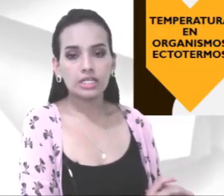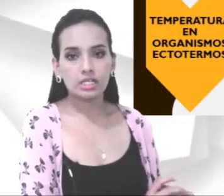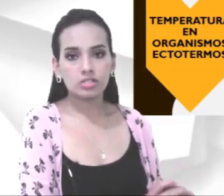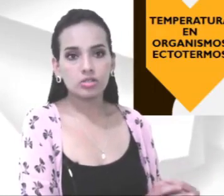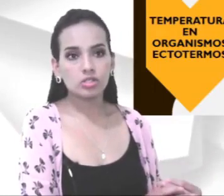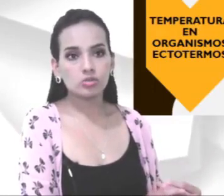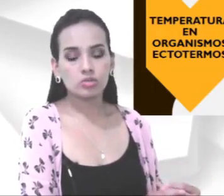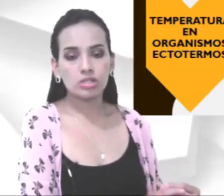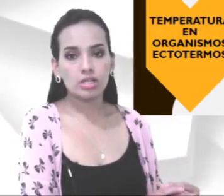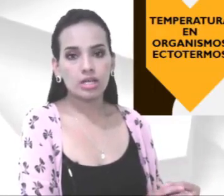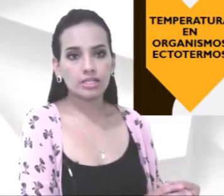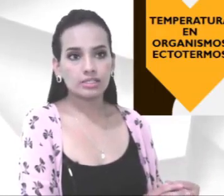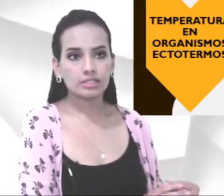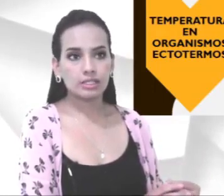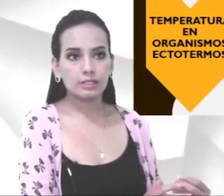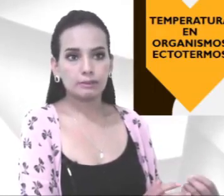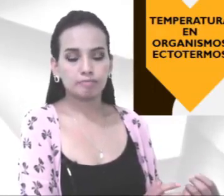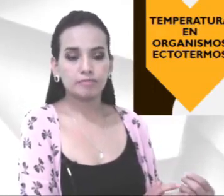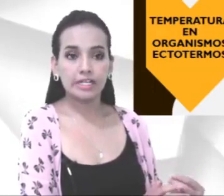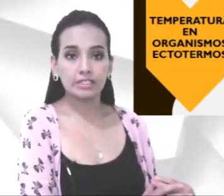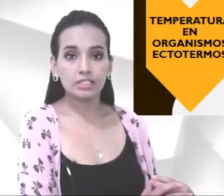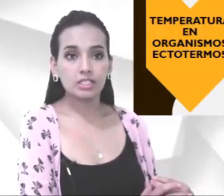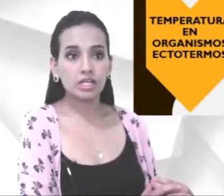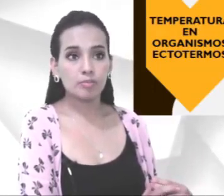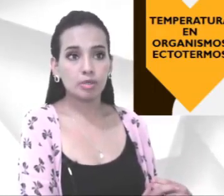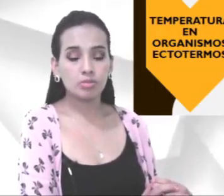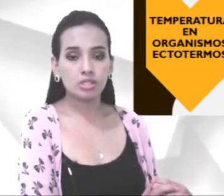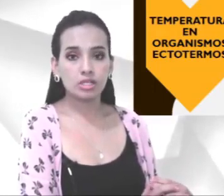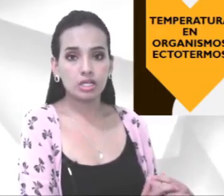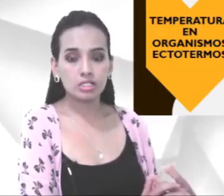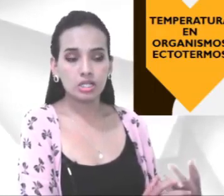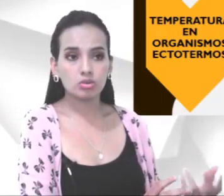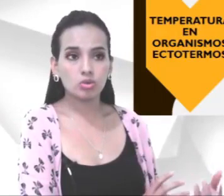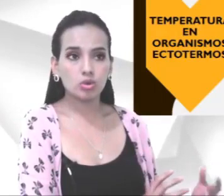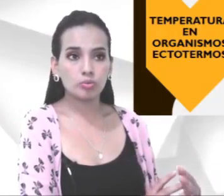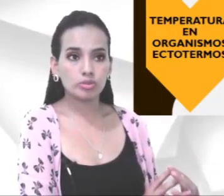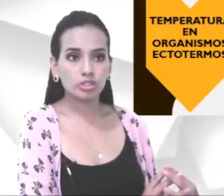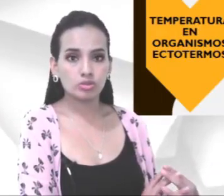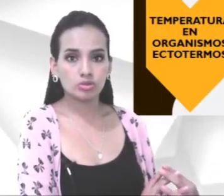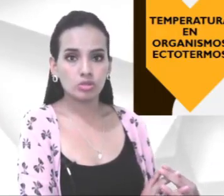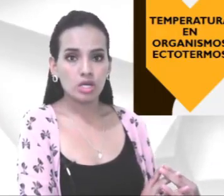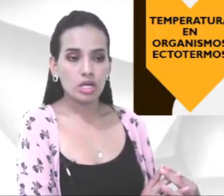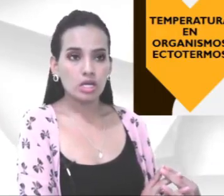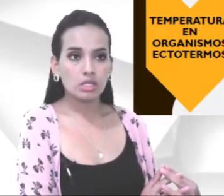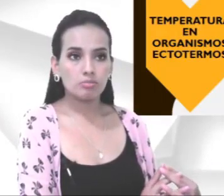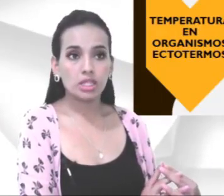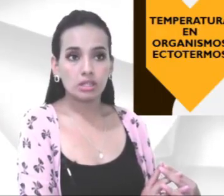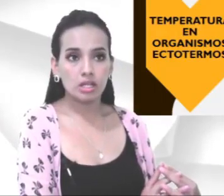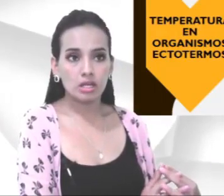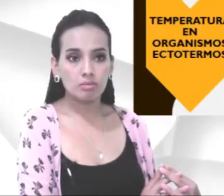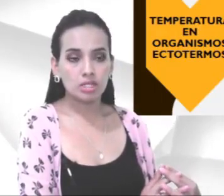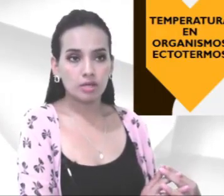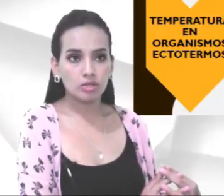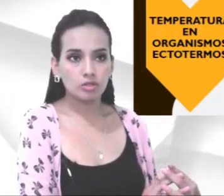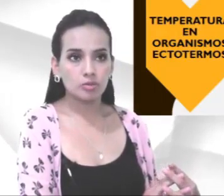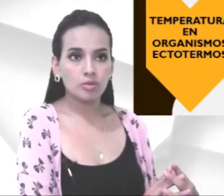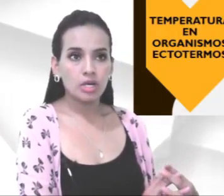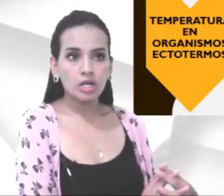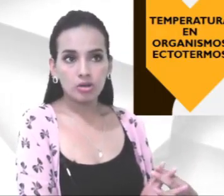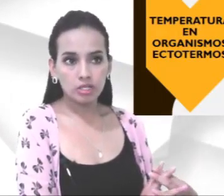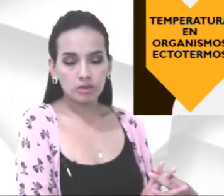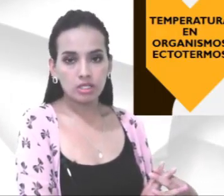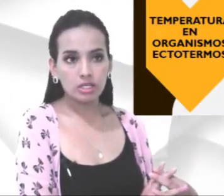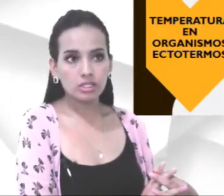ya que este es una de las características que permite realizar todos los procesos de metabolismo